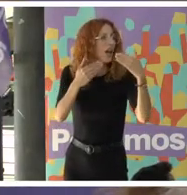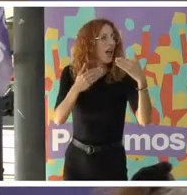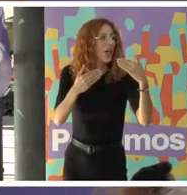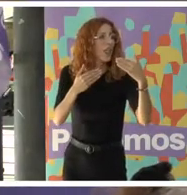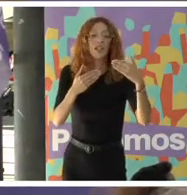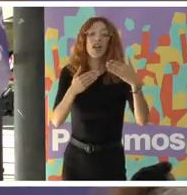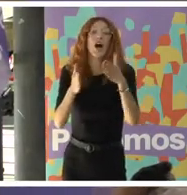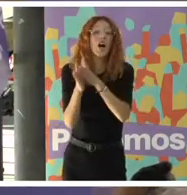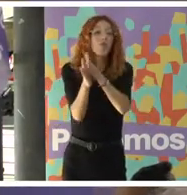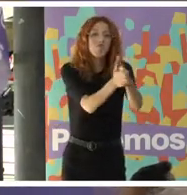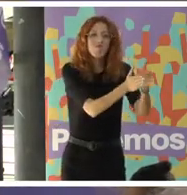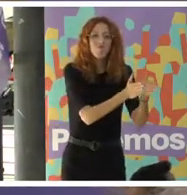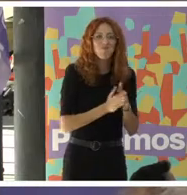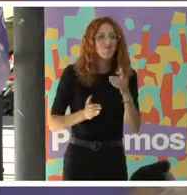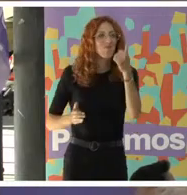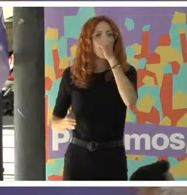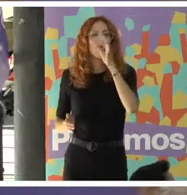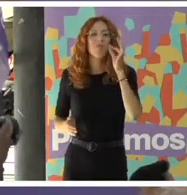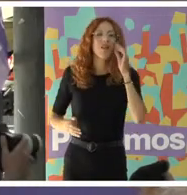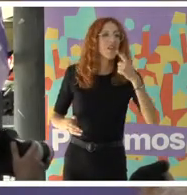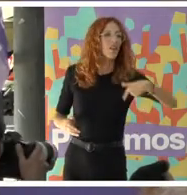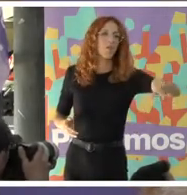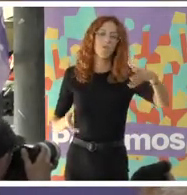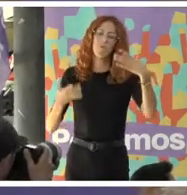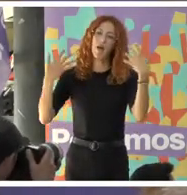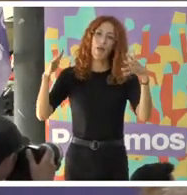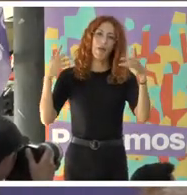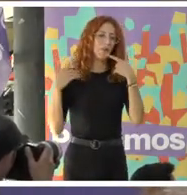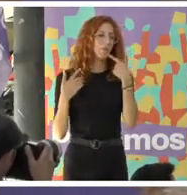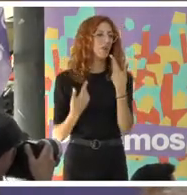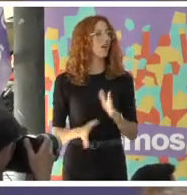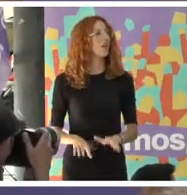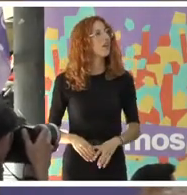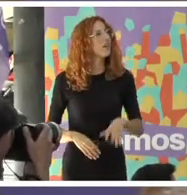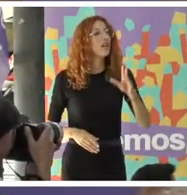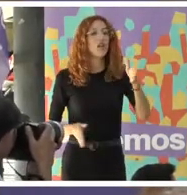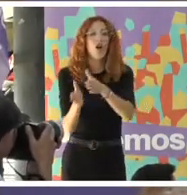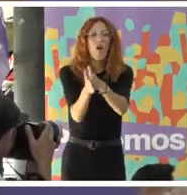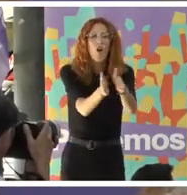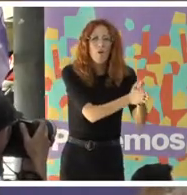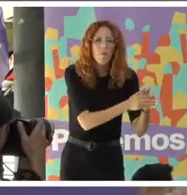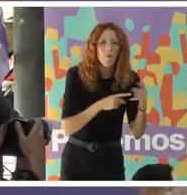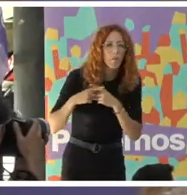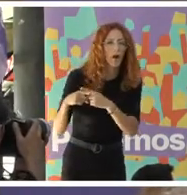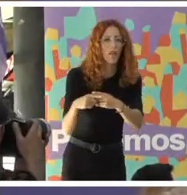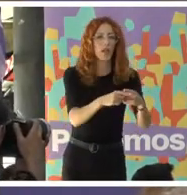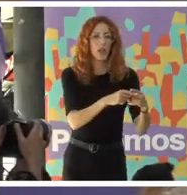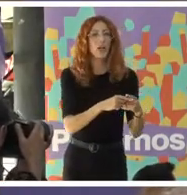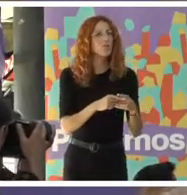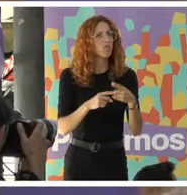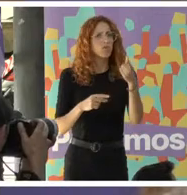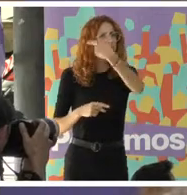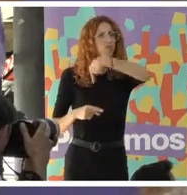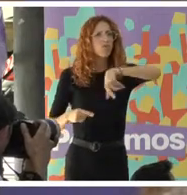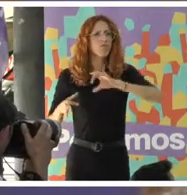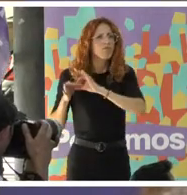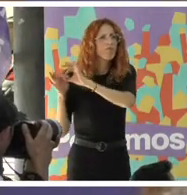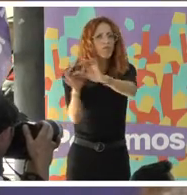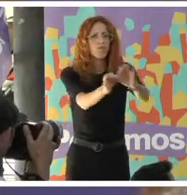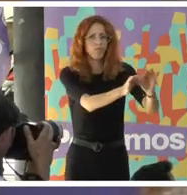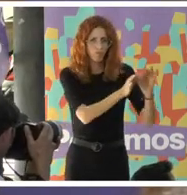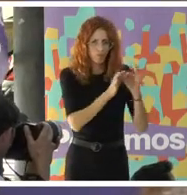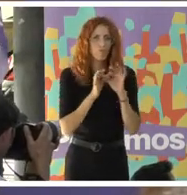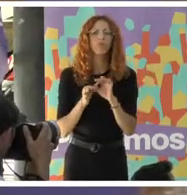a nuestra militancia, pero es que, jolines, qué militancia tenemos, de verdad. El compañerismo, la sororidad,